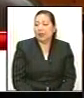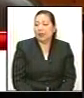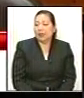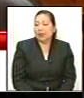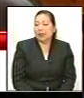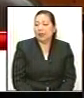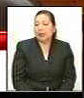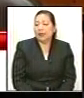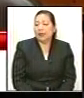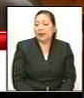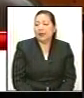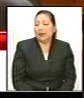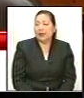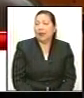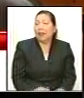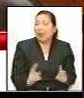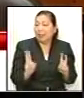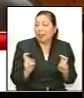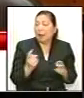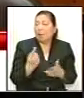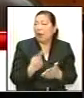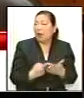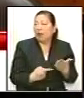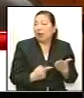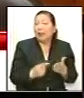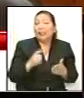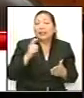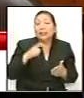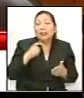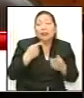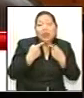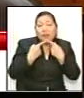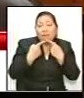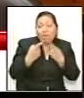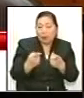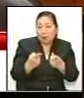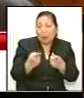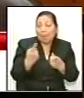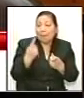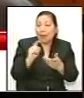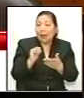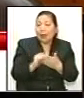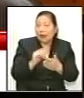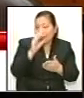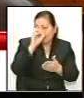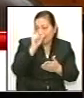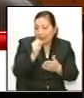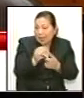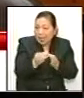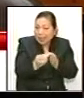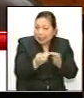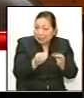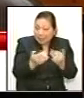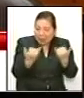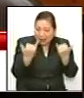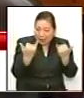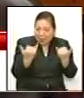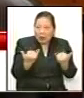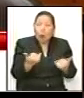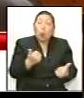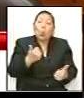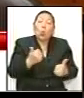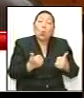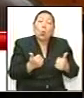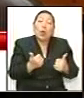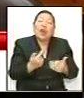permítame redondear la idea. El tema de fondo es requerimiento de información para que la Cancillería explique a este Parlamento cuáles van